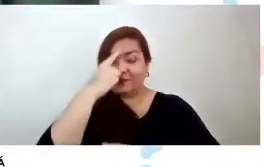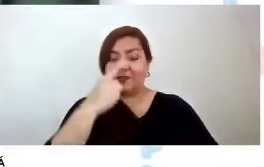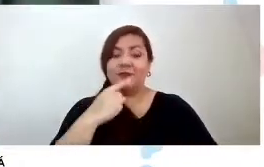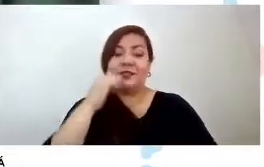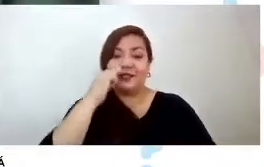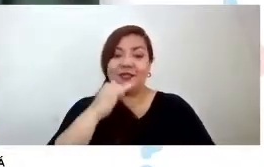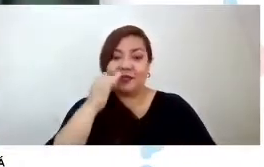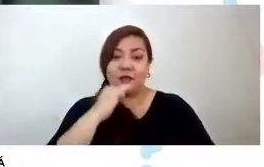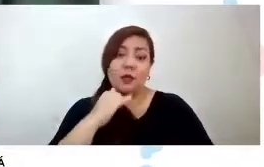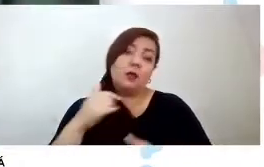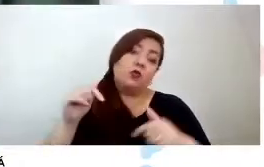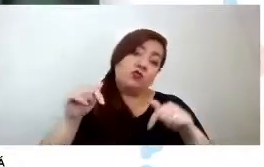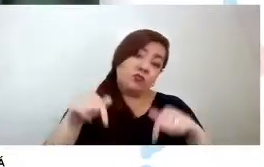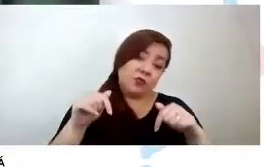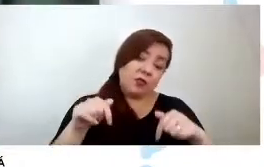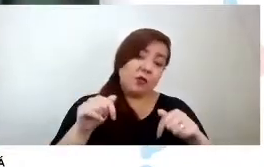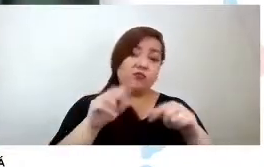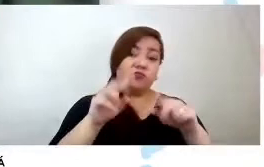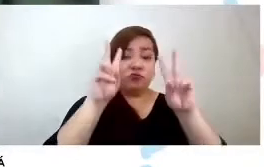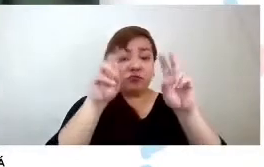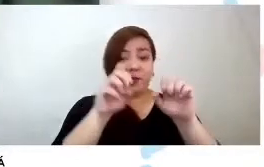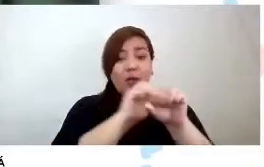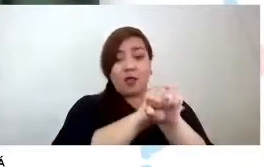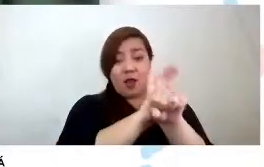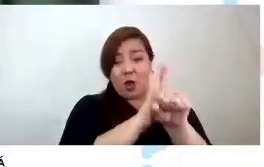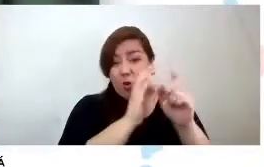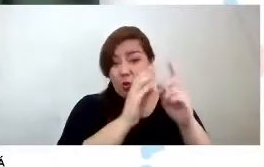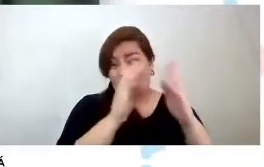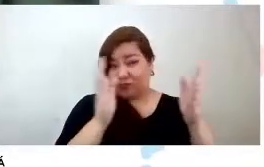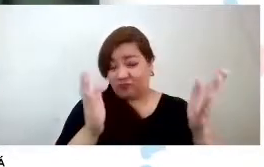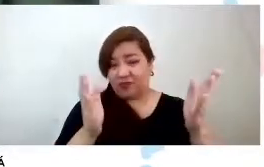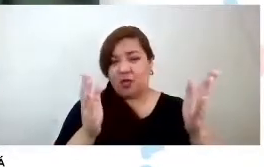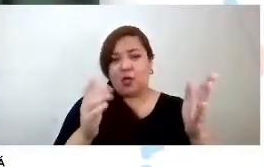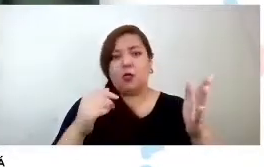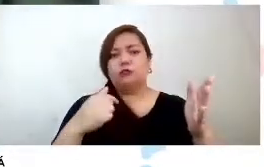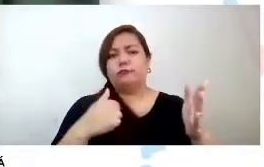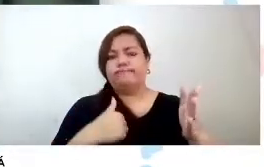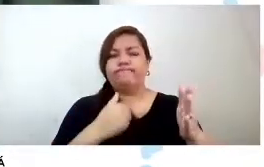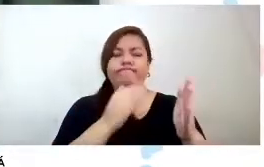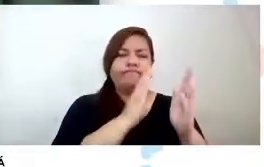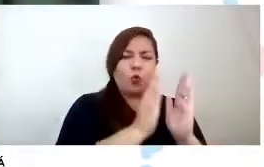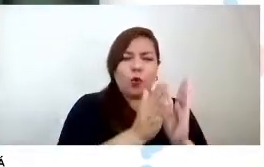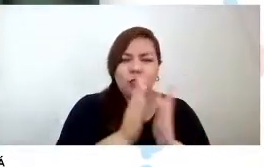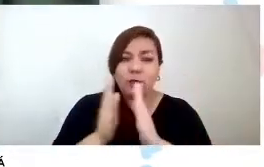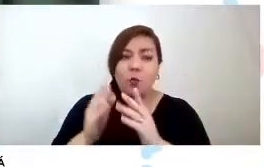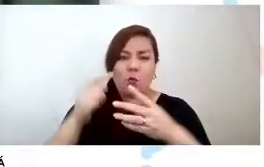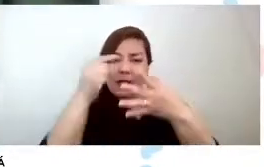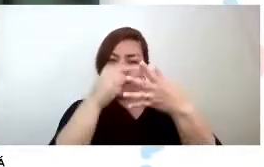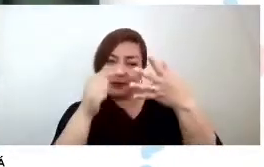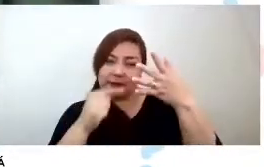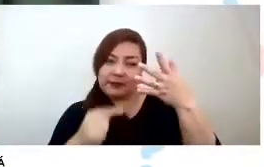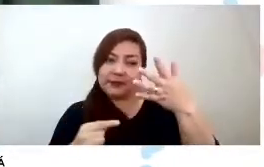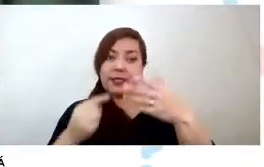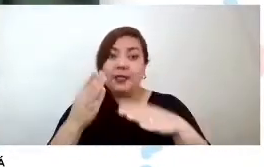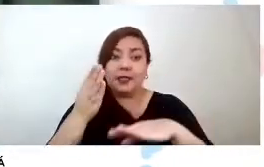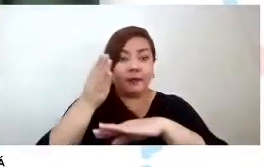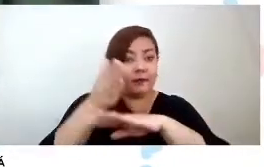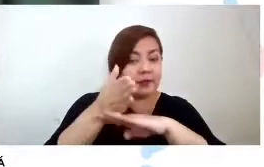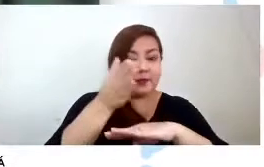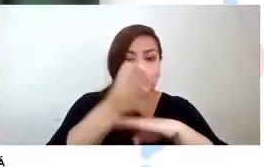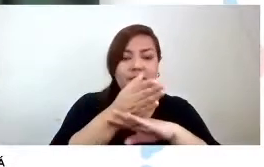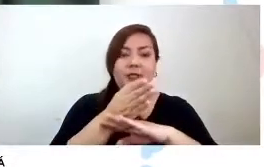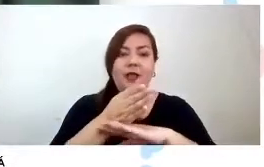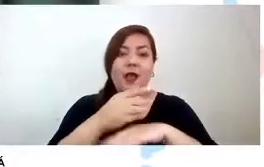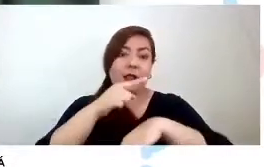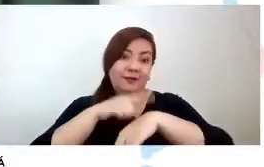la contingencia durante el festival, organizamos una serie de visitas guiadas online para llevarlas a sus hogares. En esta ocasión,